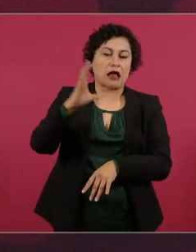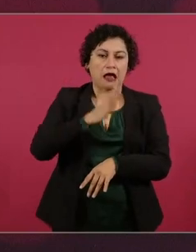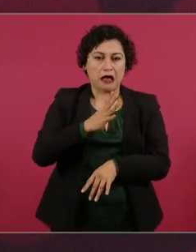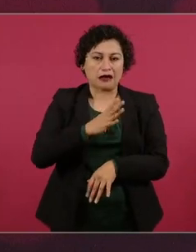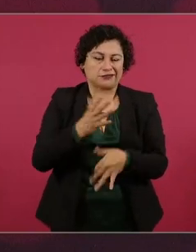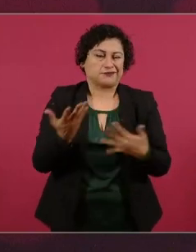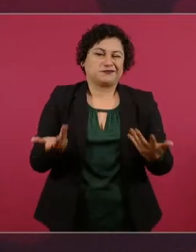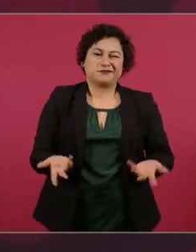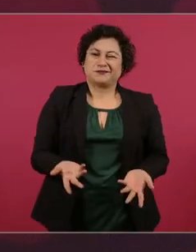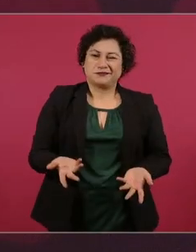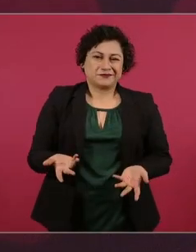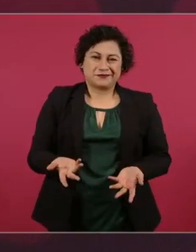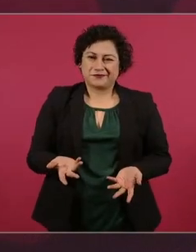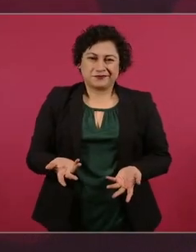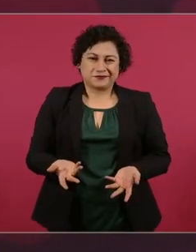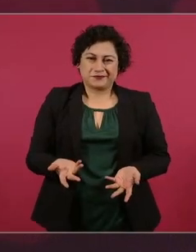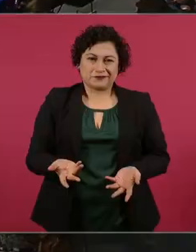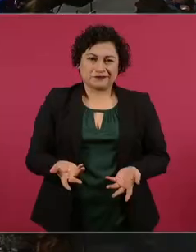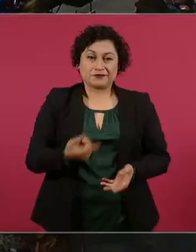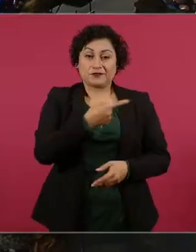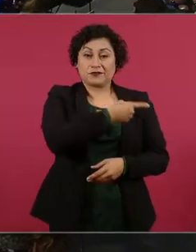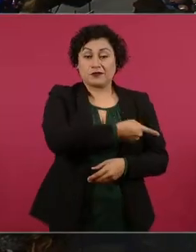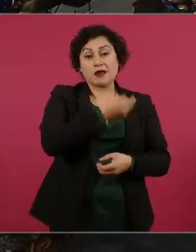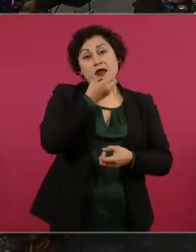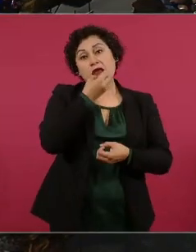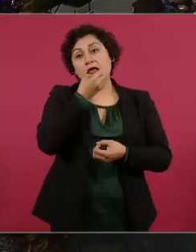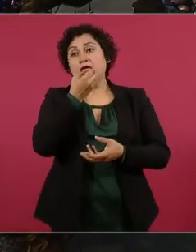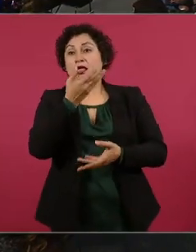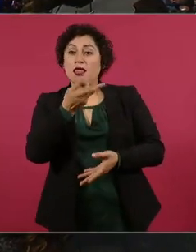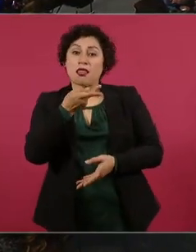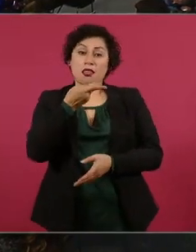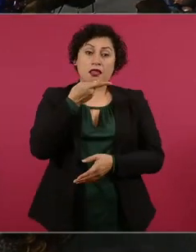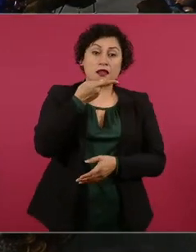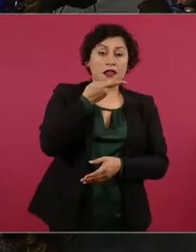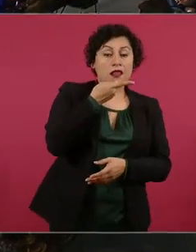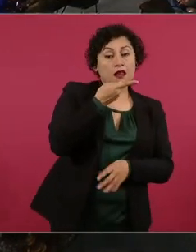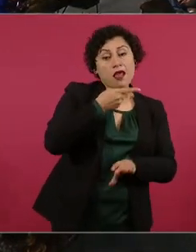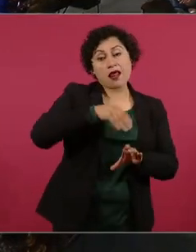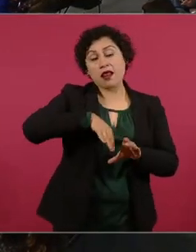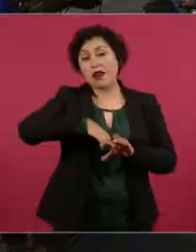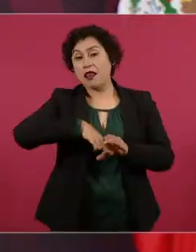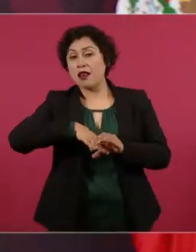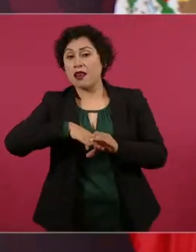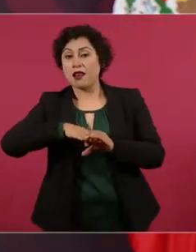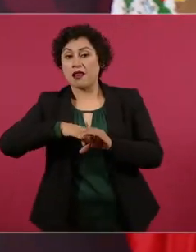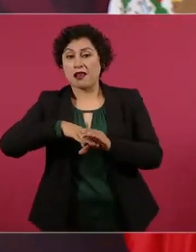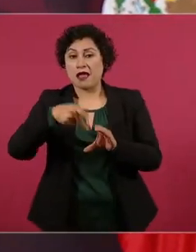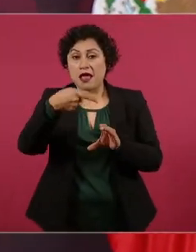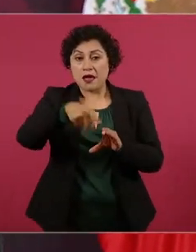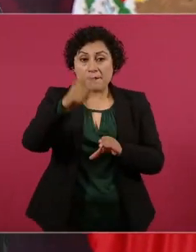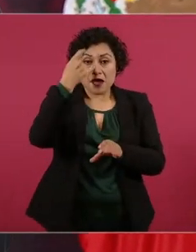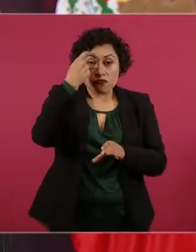en el discurso, porque realmente lo que quieren es que domine